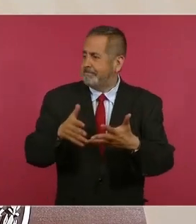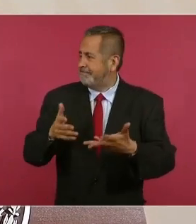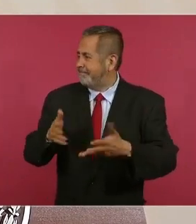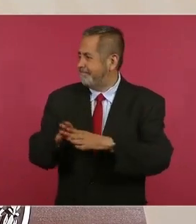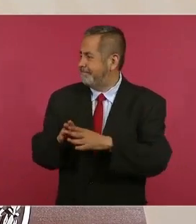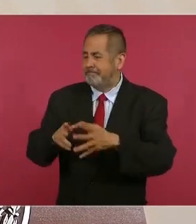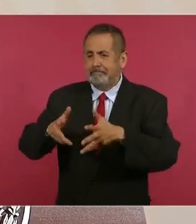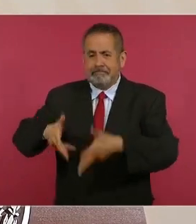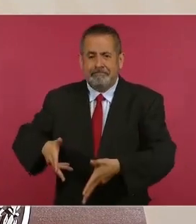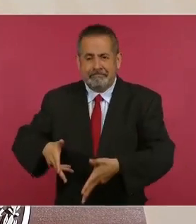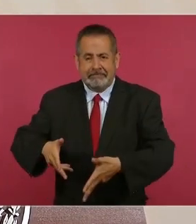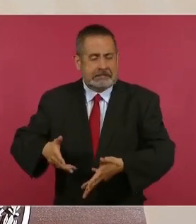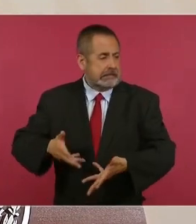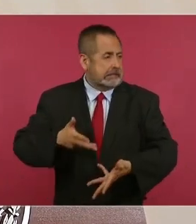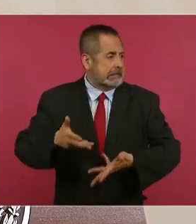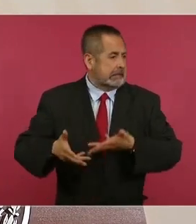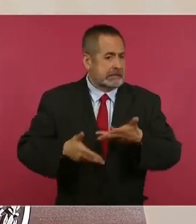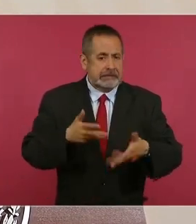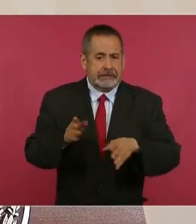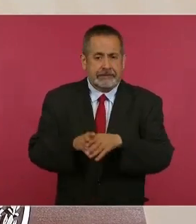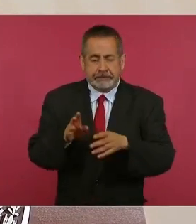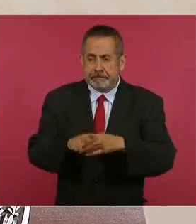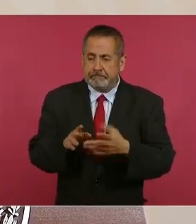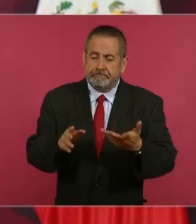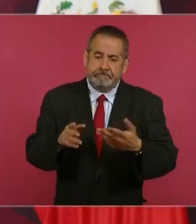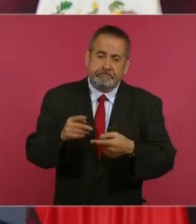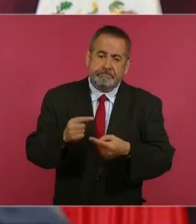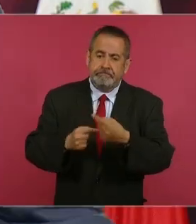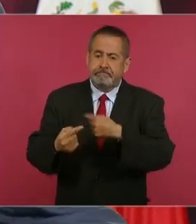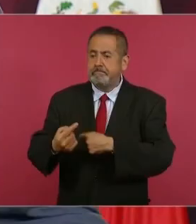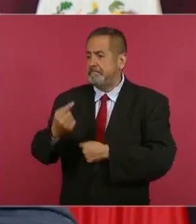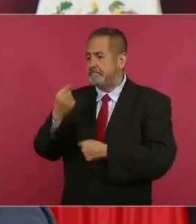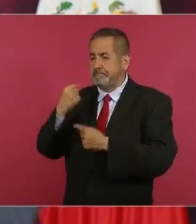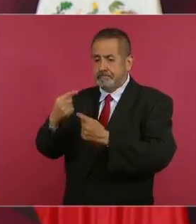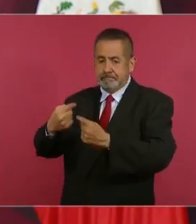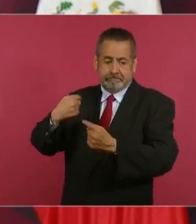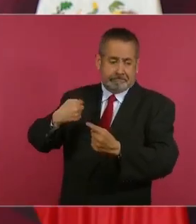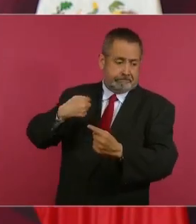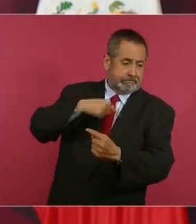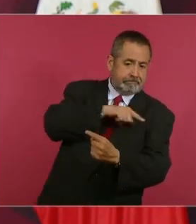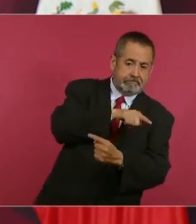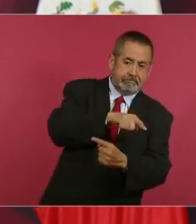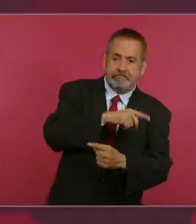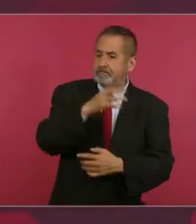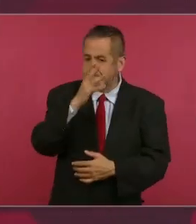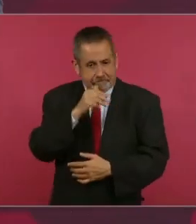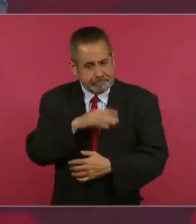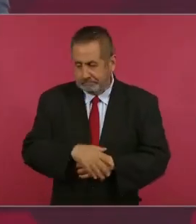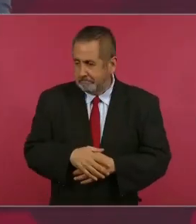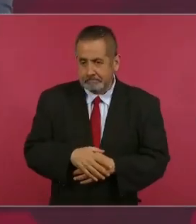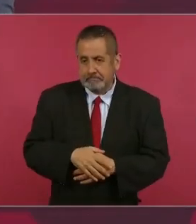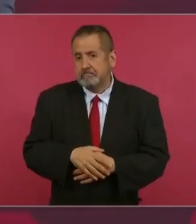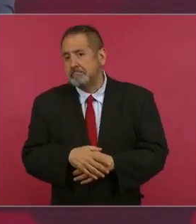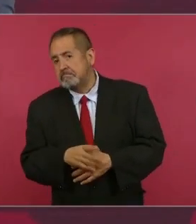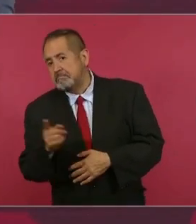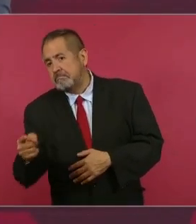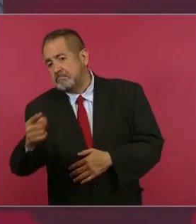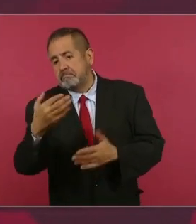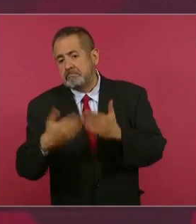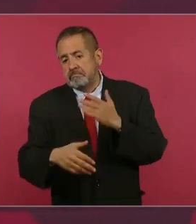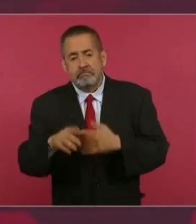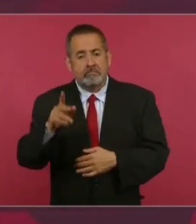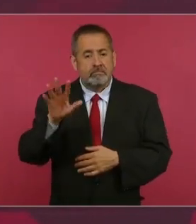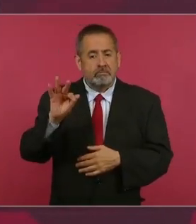y pues vamos a regresarnos y dar la vuelta. No, ¿cuánto falta? 40